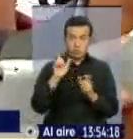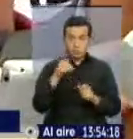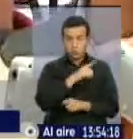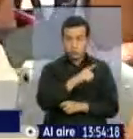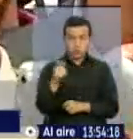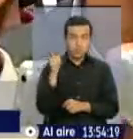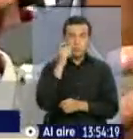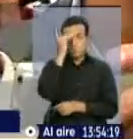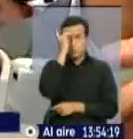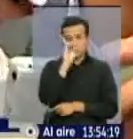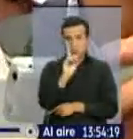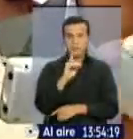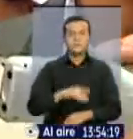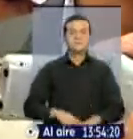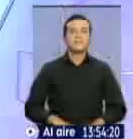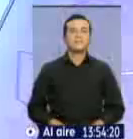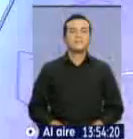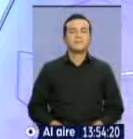decidir.